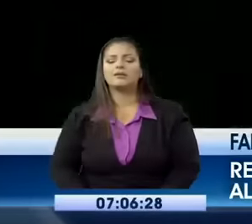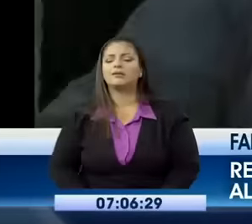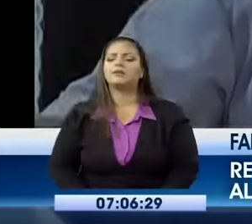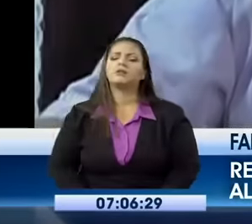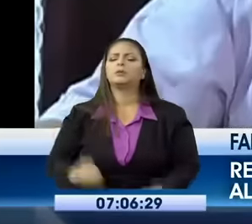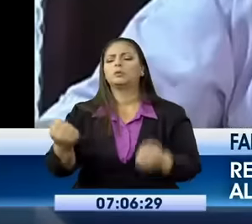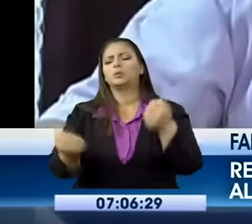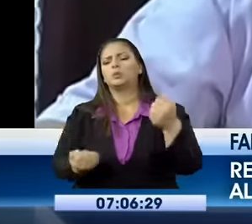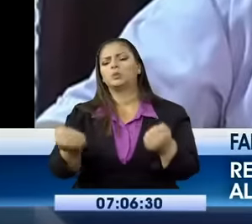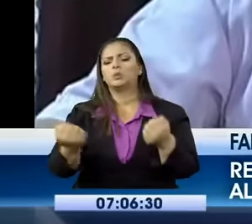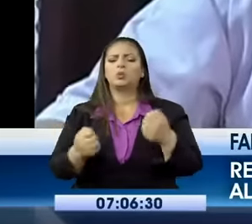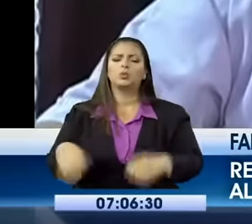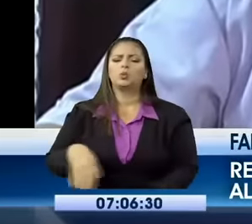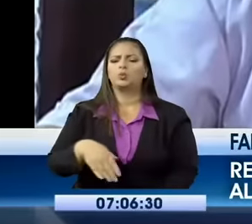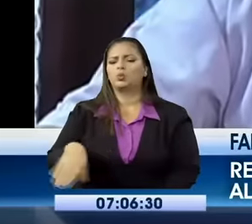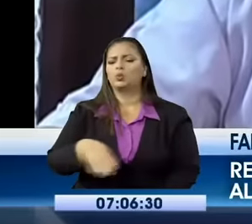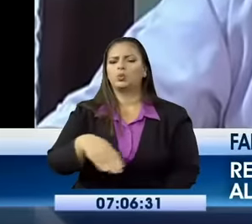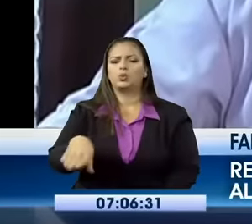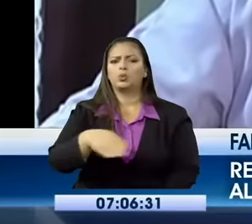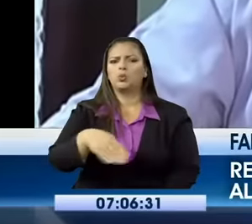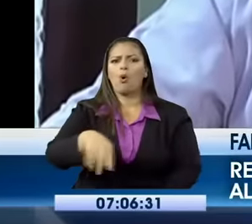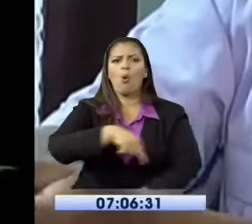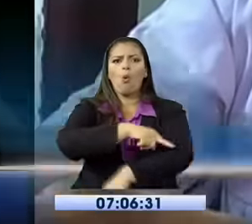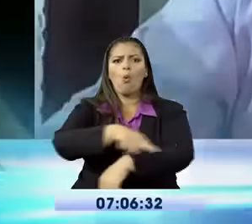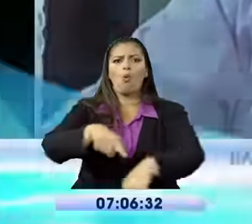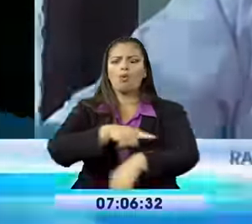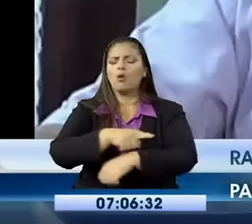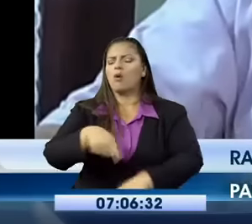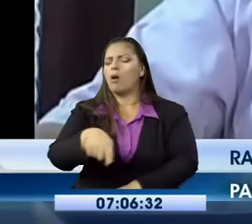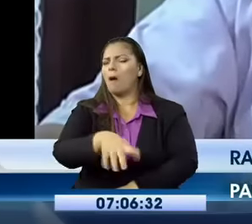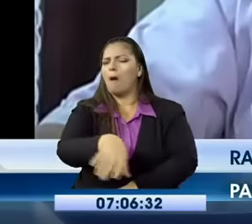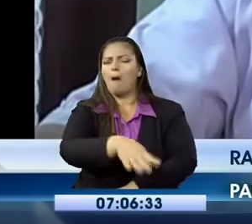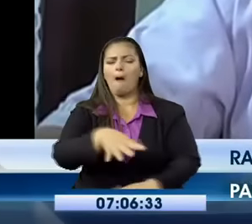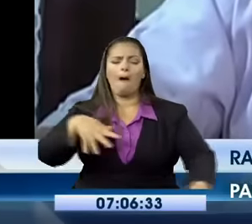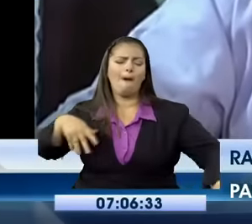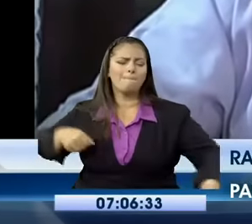hora ya la noticia se corría que se habían